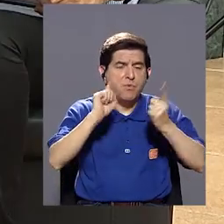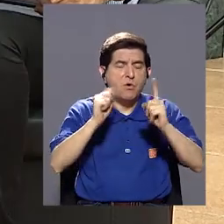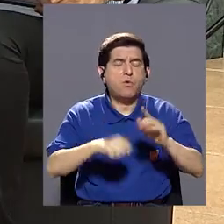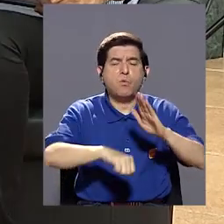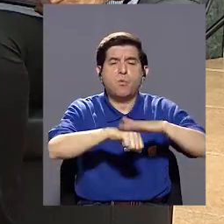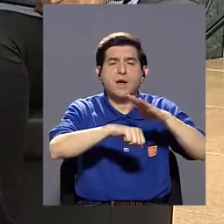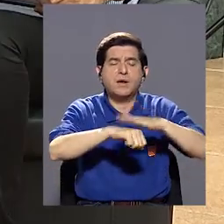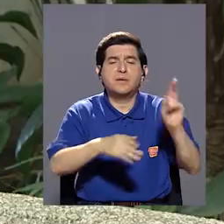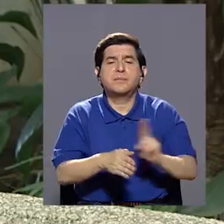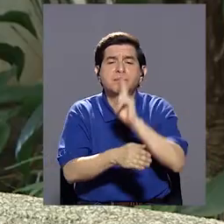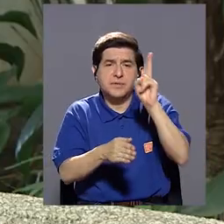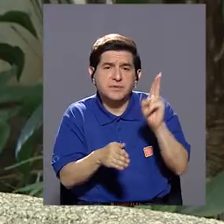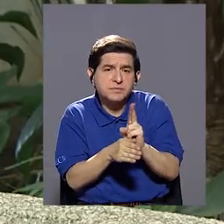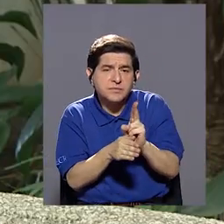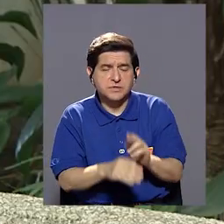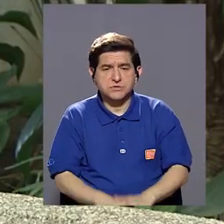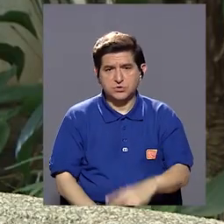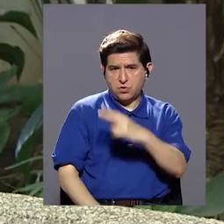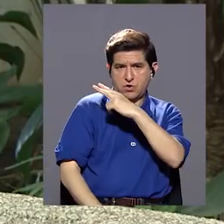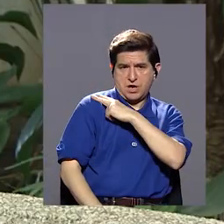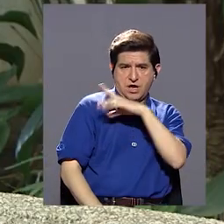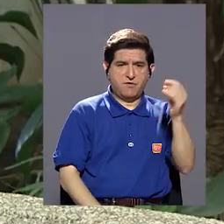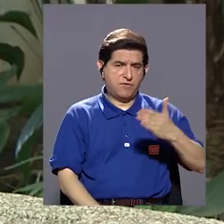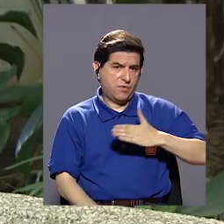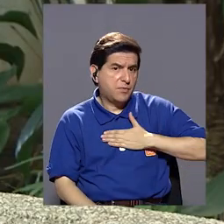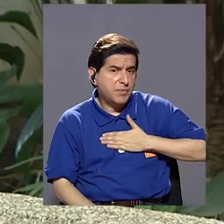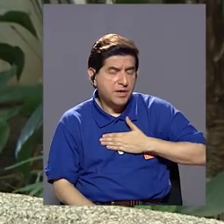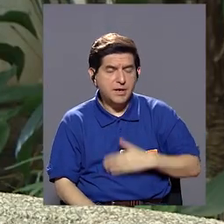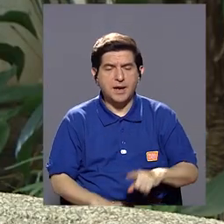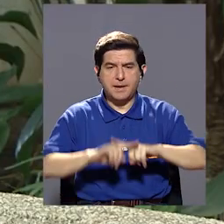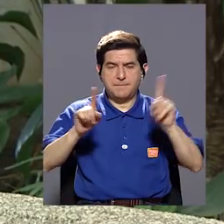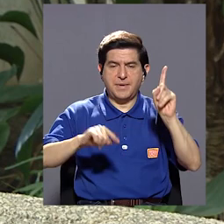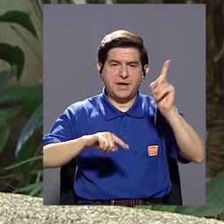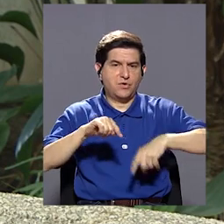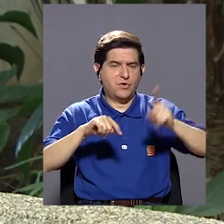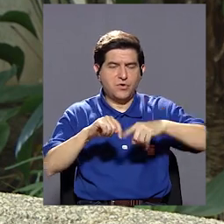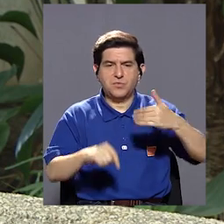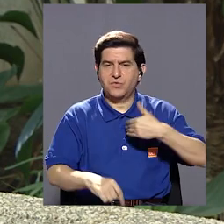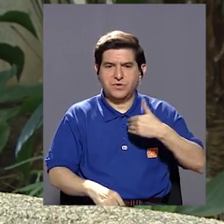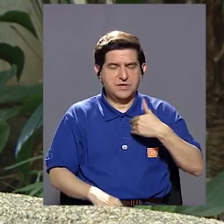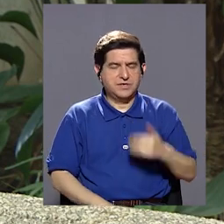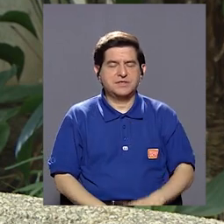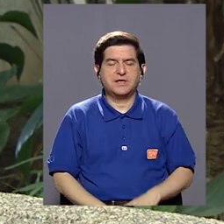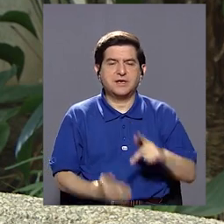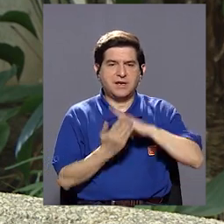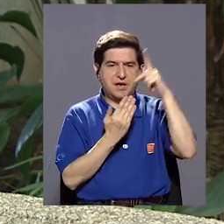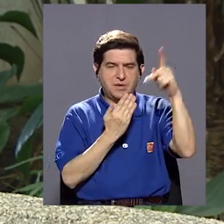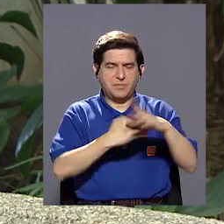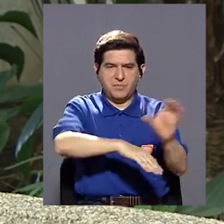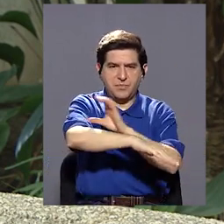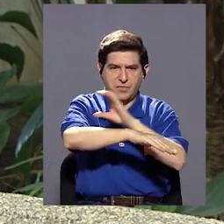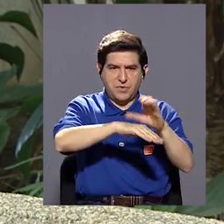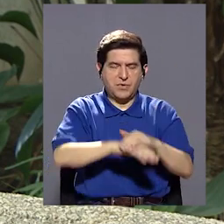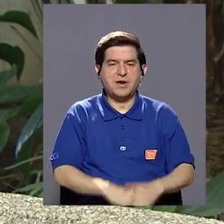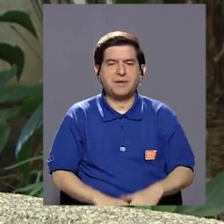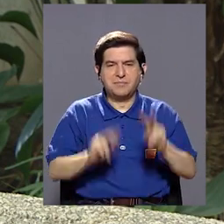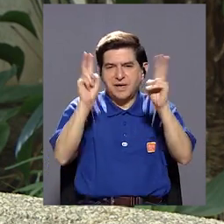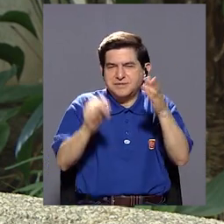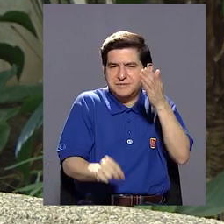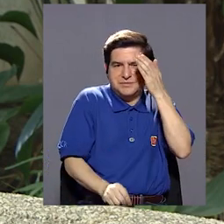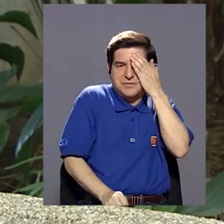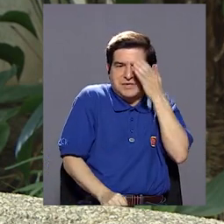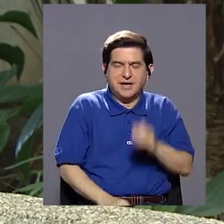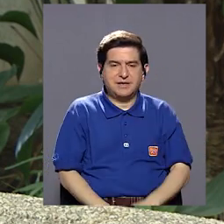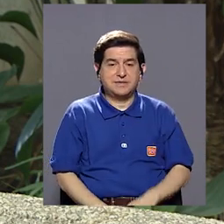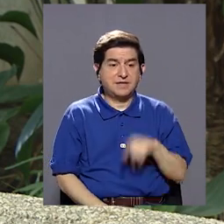me la otorga el patrono? Pueden ser las dos. Lo que no se vale es tener software pirata para hacer actividades encomendadas por un patrono,